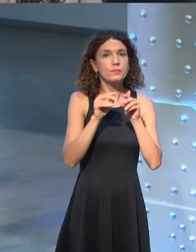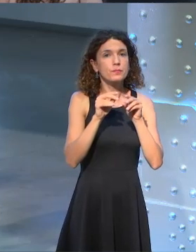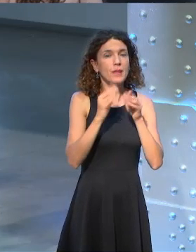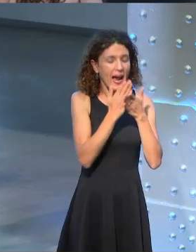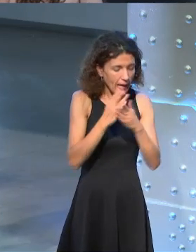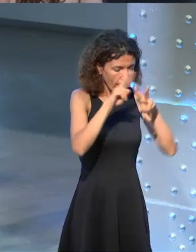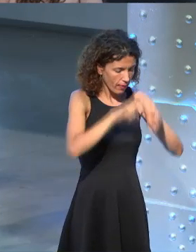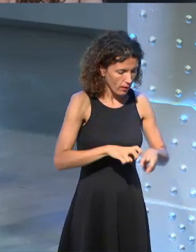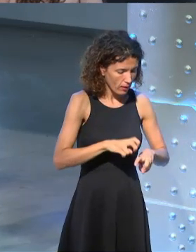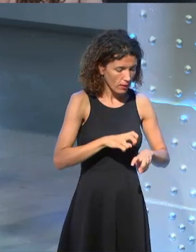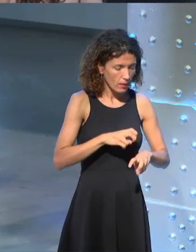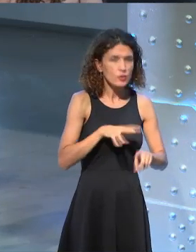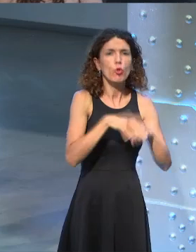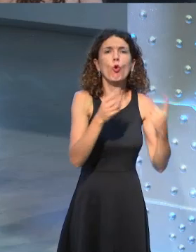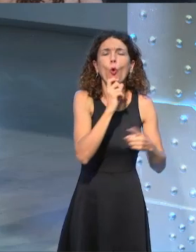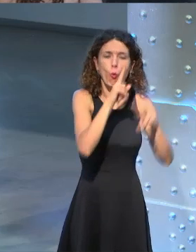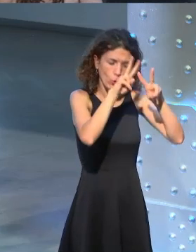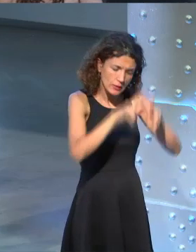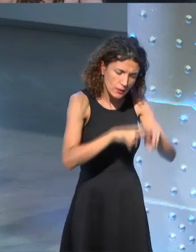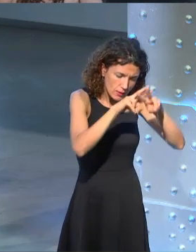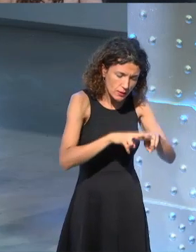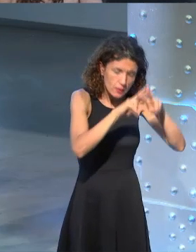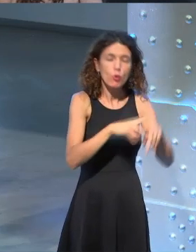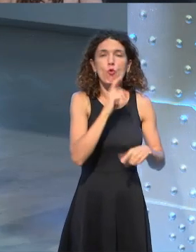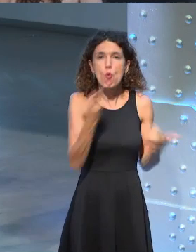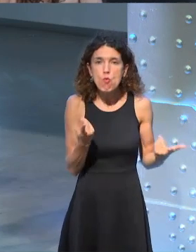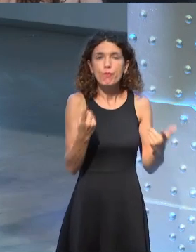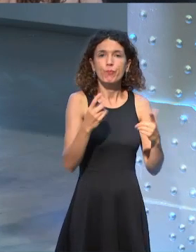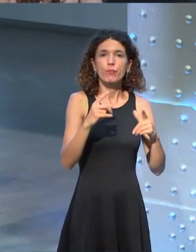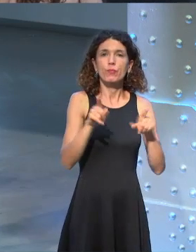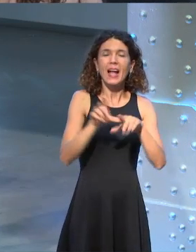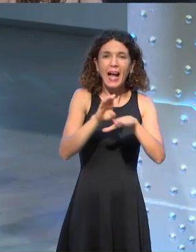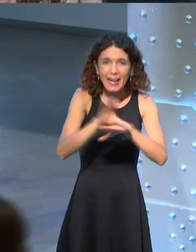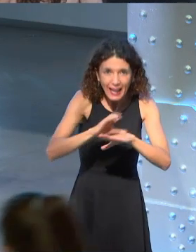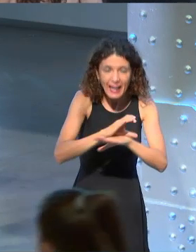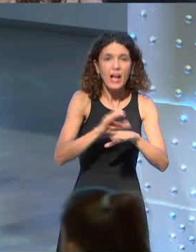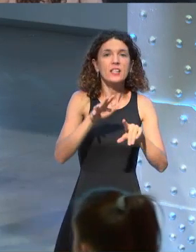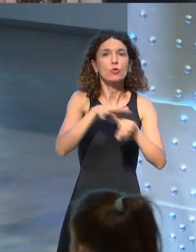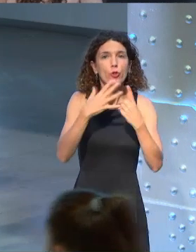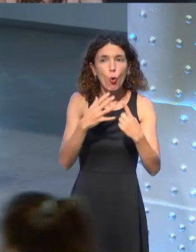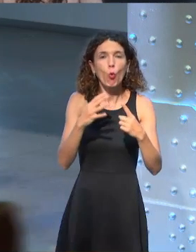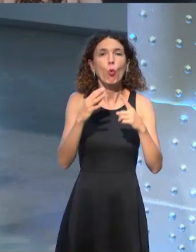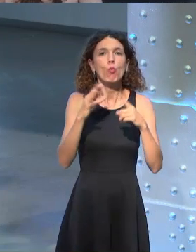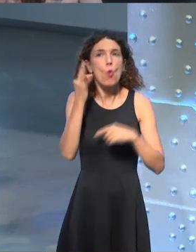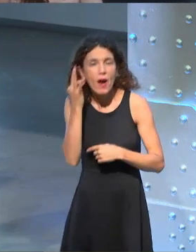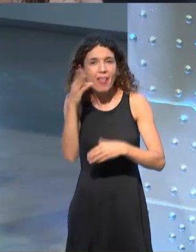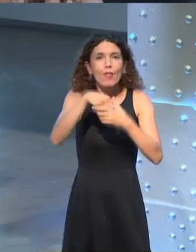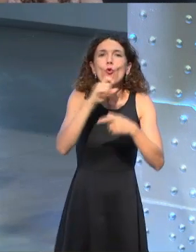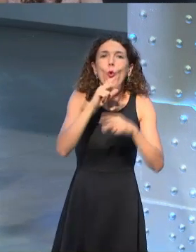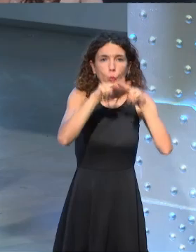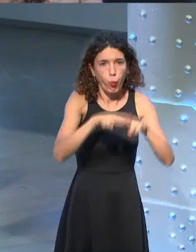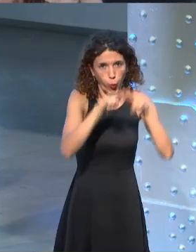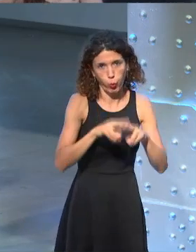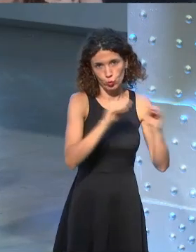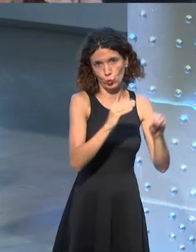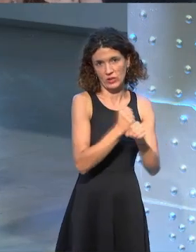pasando, ¿no? Por qué el mundo de las mujeres en las carreras STEM está como está, ¿no? Como simple aportación. Por aquí.